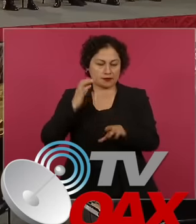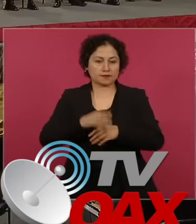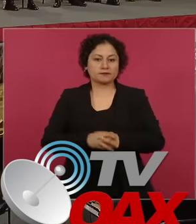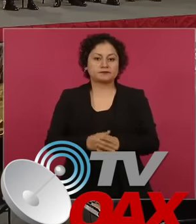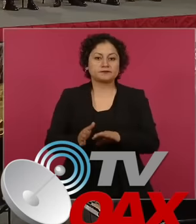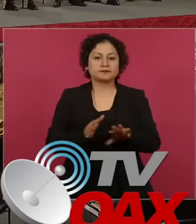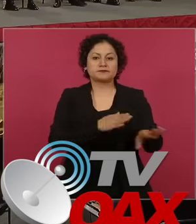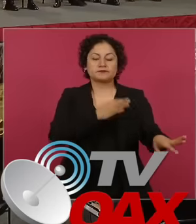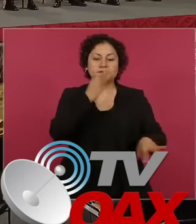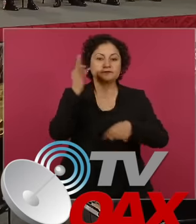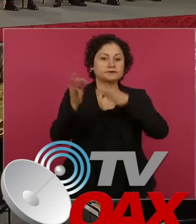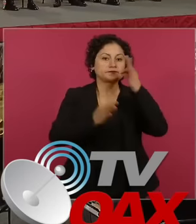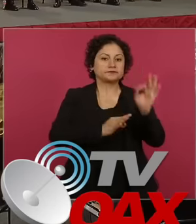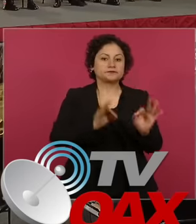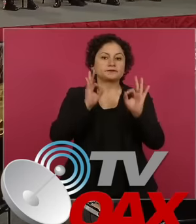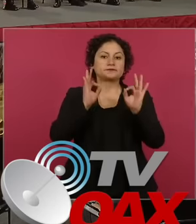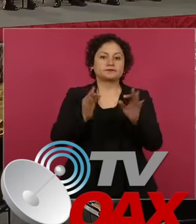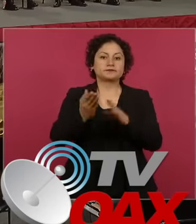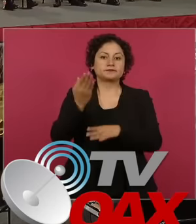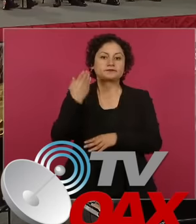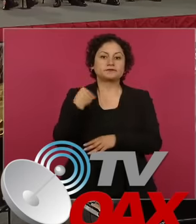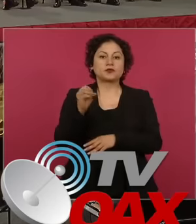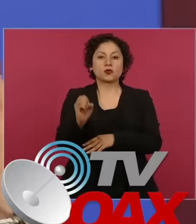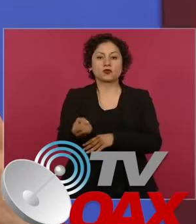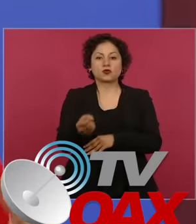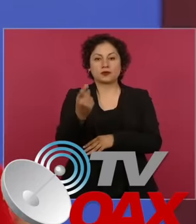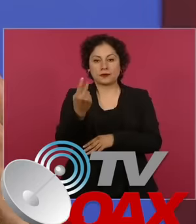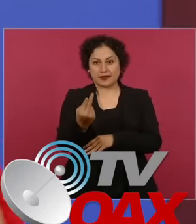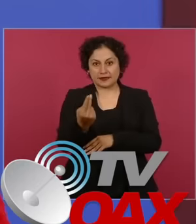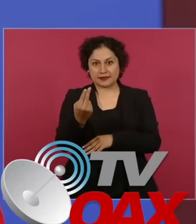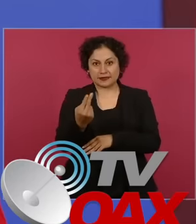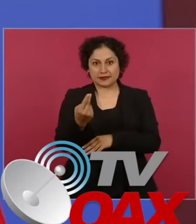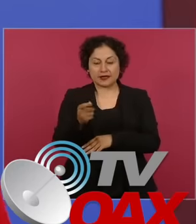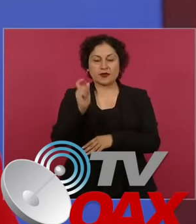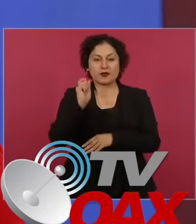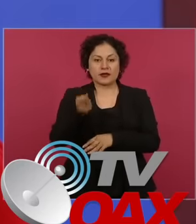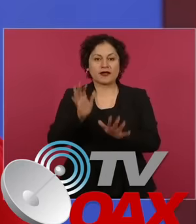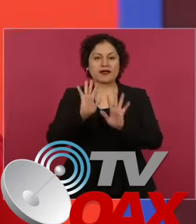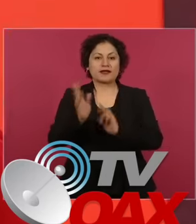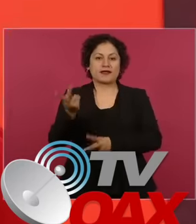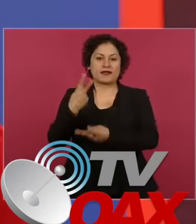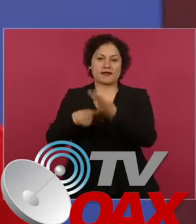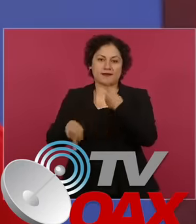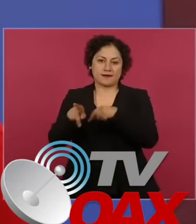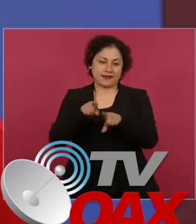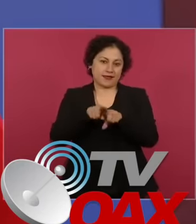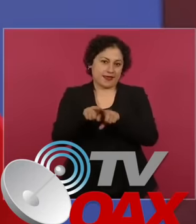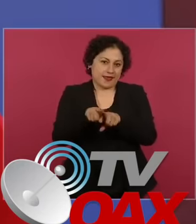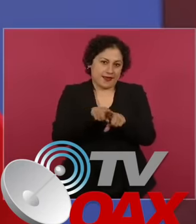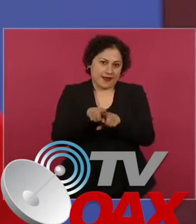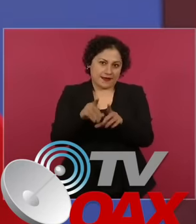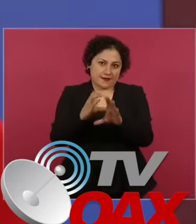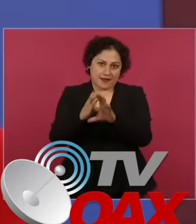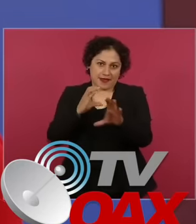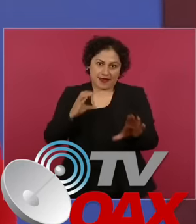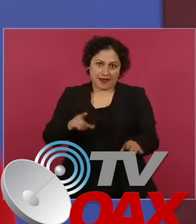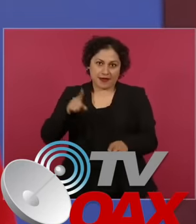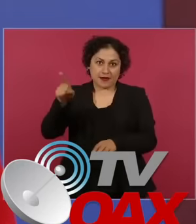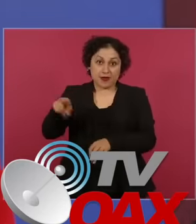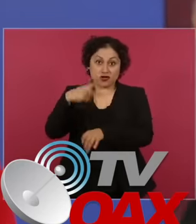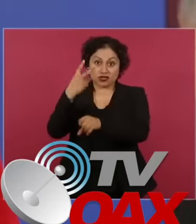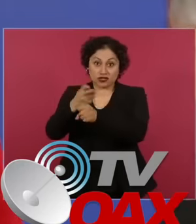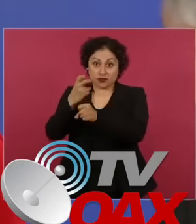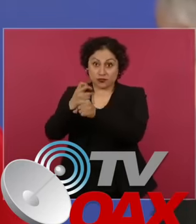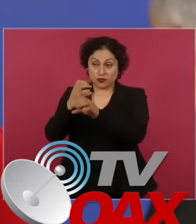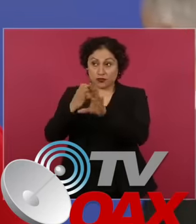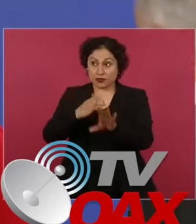pasado 25 de octubre la familia sigue creciendo, se está preparando para recibir al hermano y el segundo tren salió de la planta de